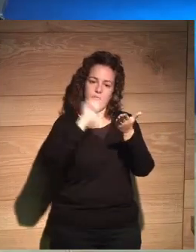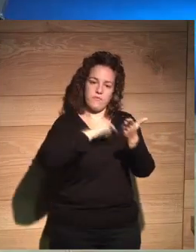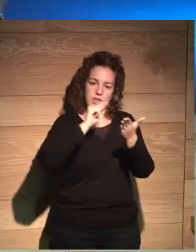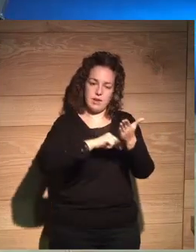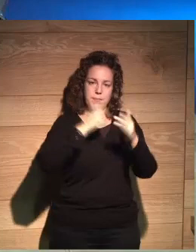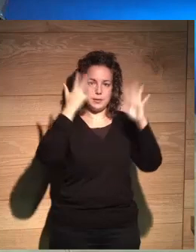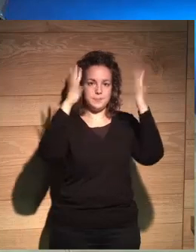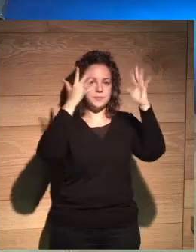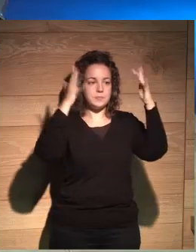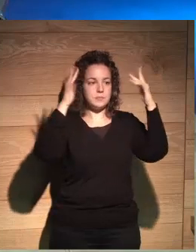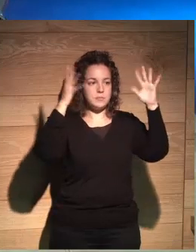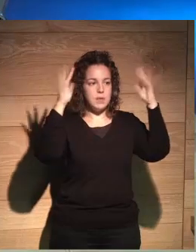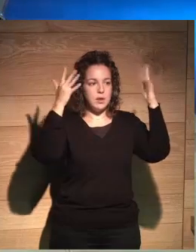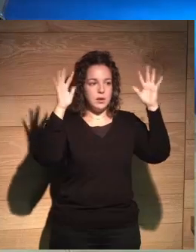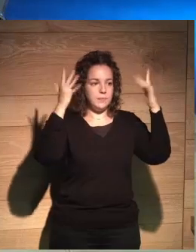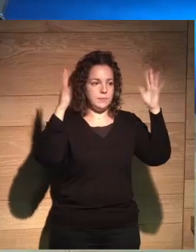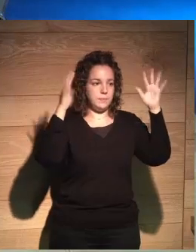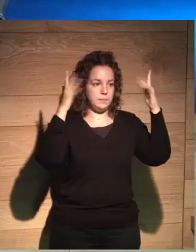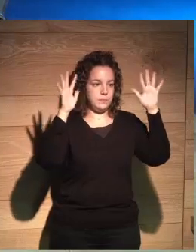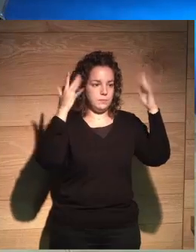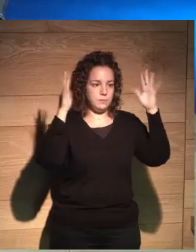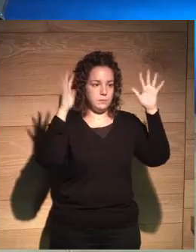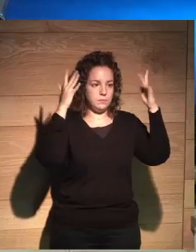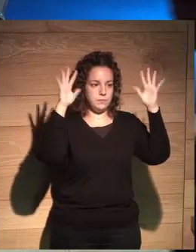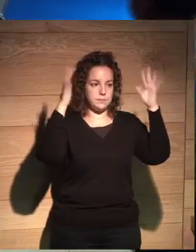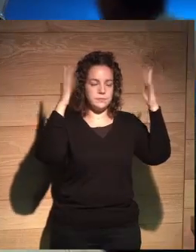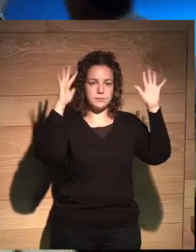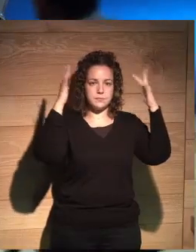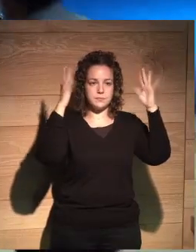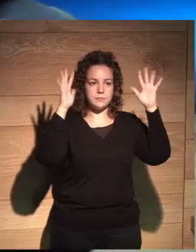Gracias a todos.